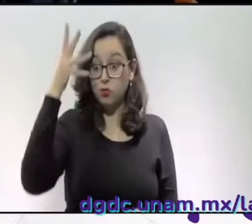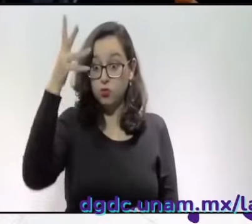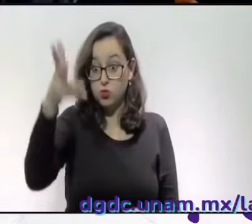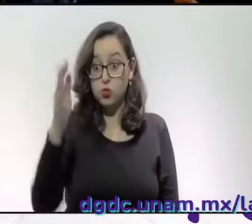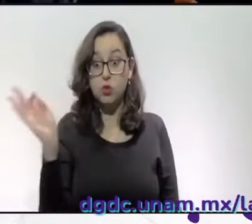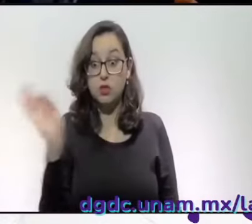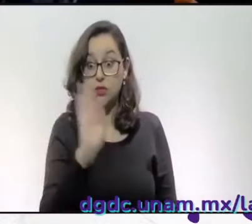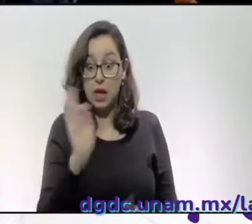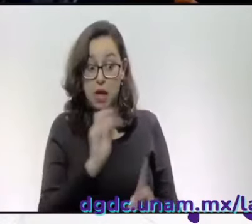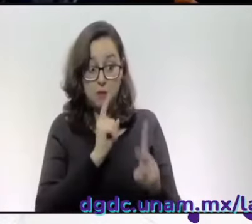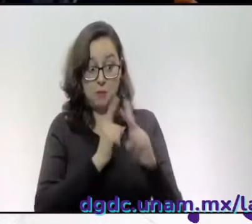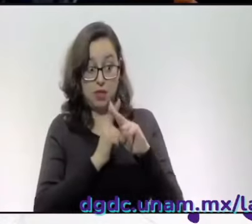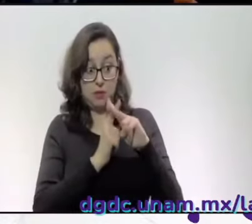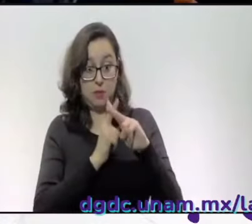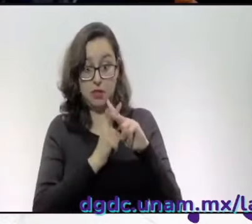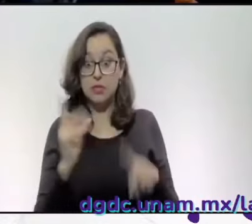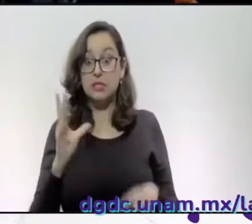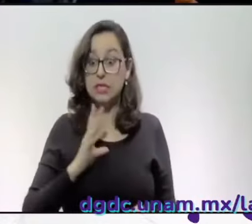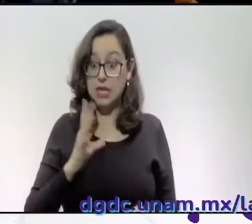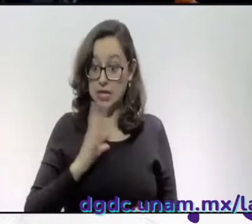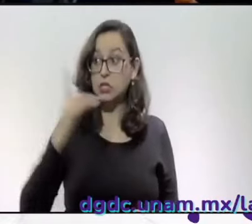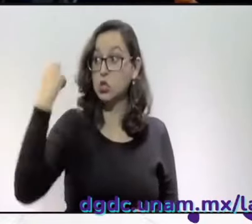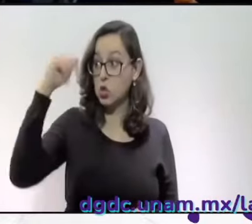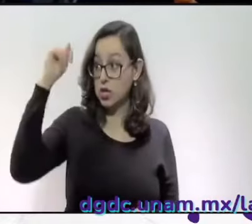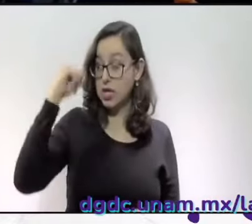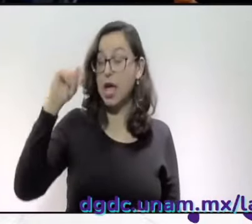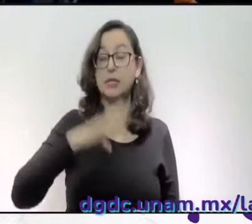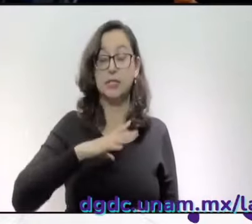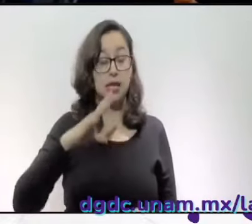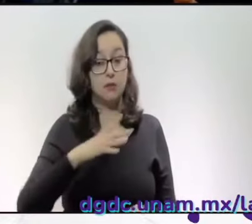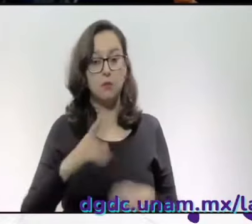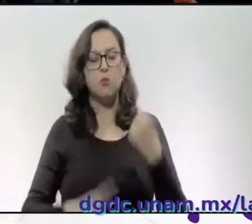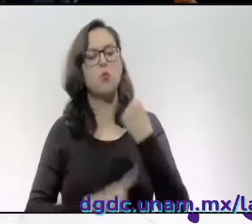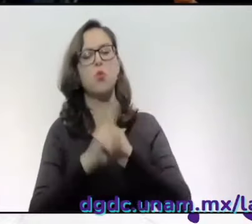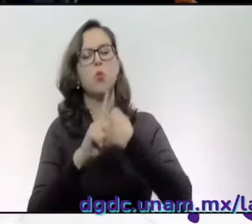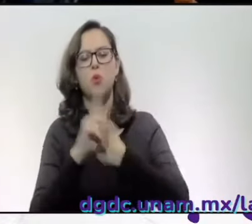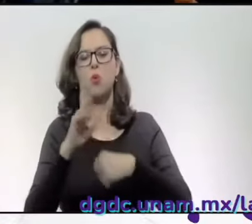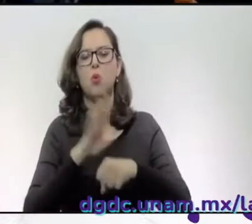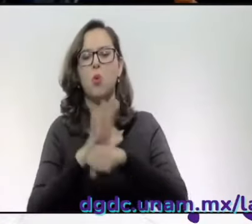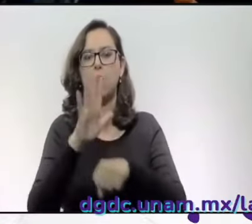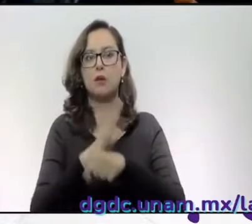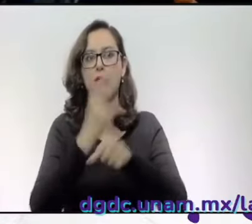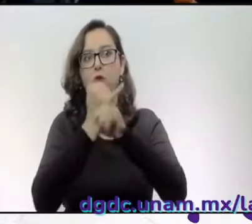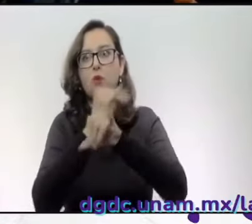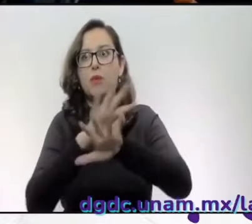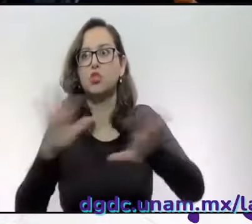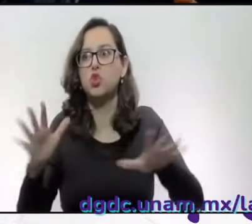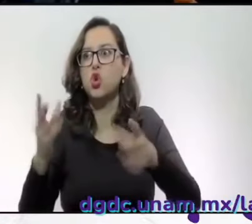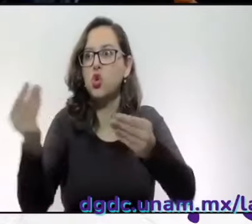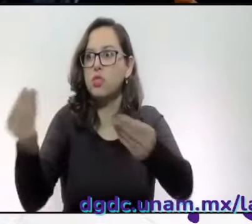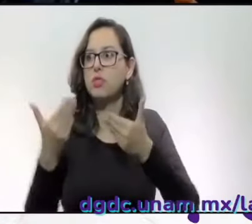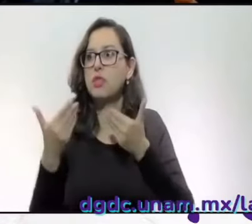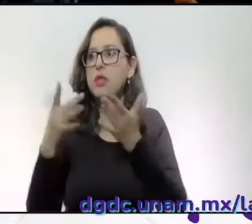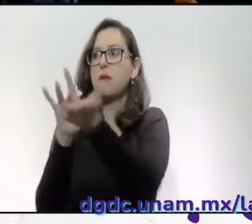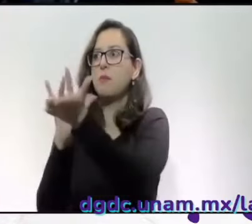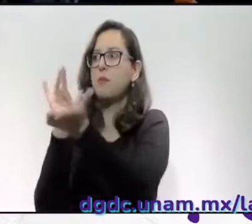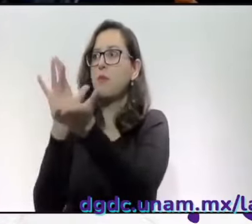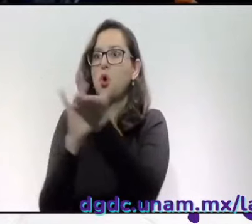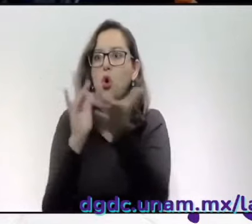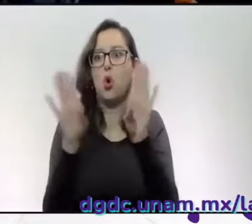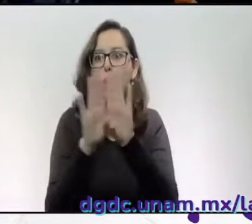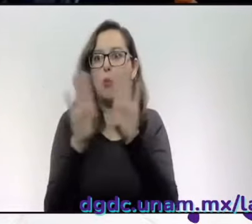las matemáticas existen, la teoría existe. El problema no son las matemáticas, el problema son los datos. El problema son la medición del